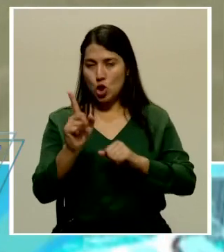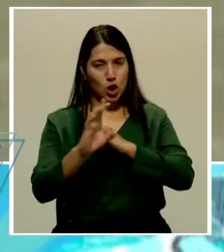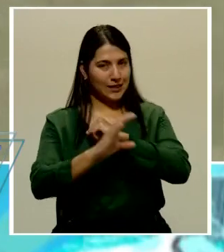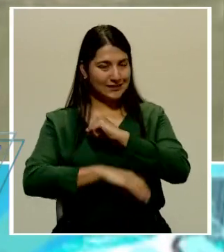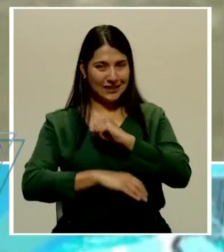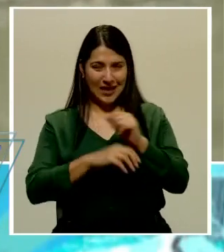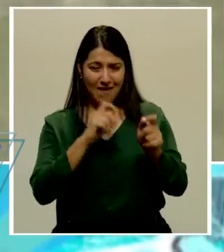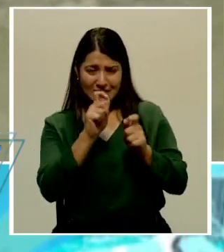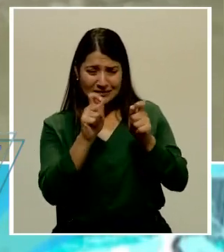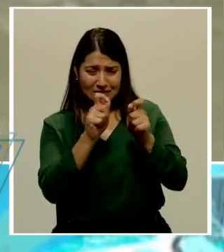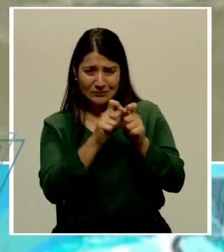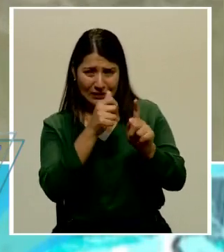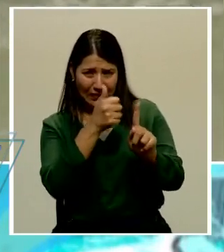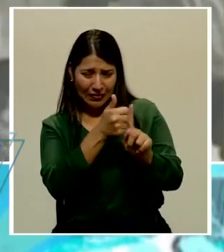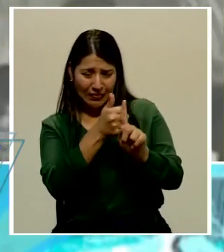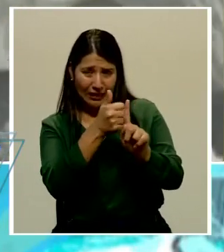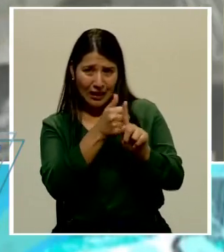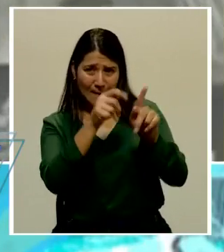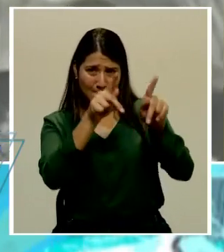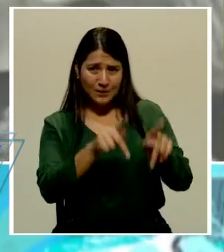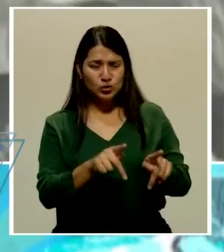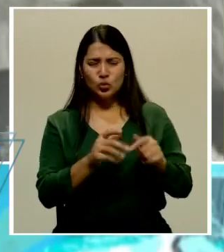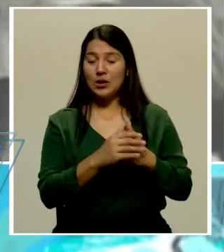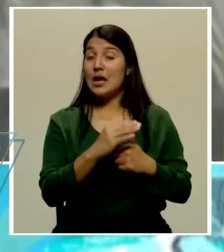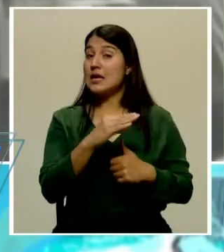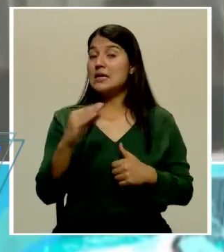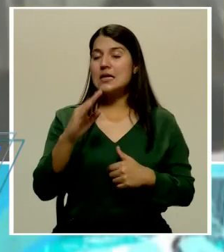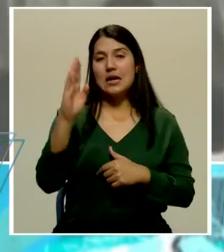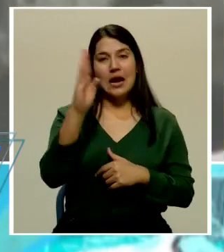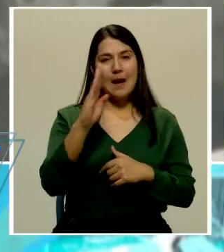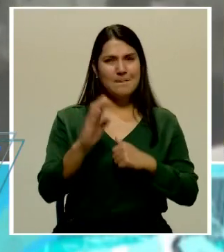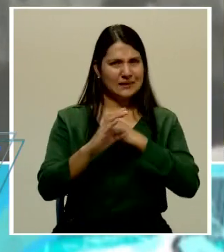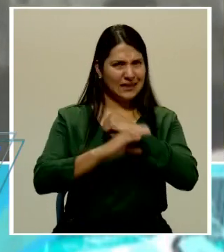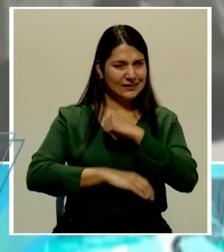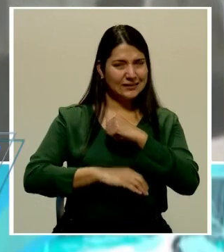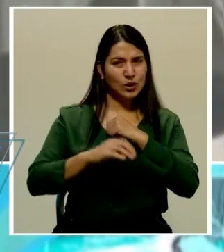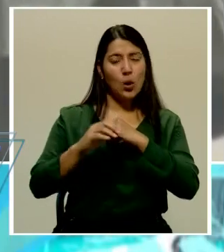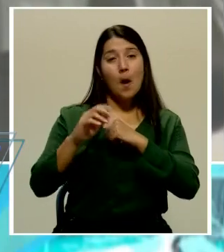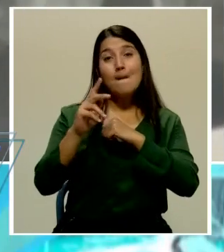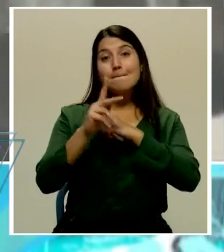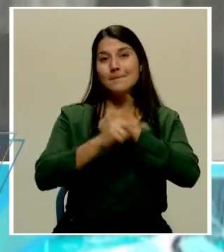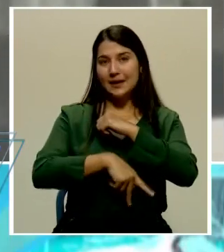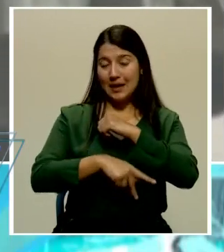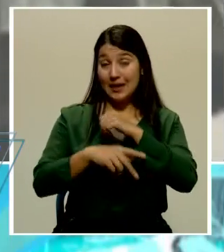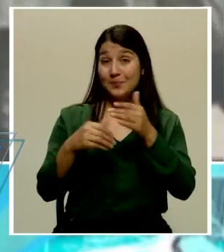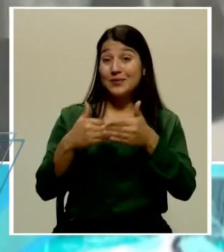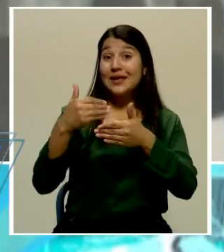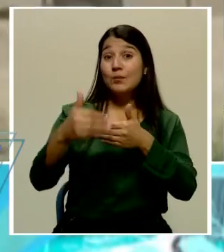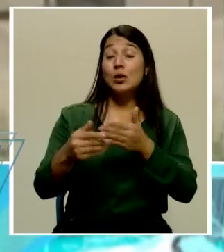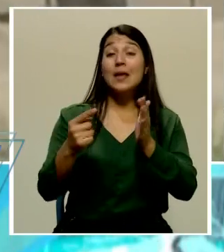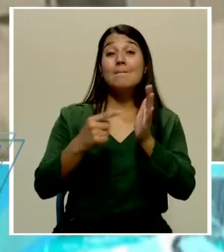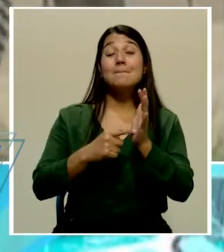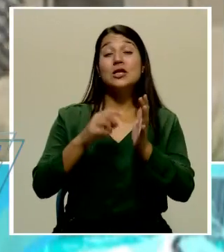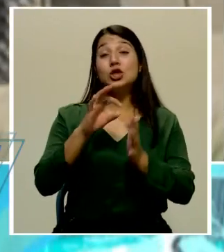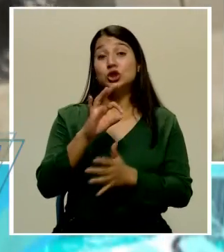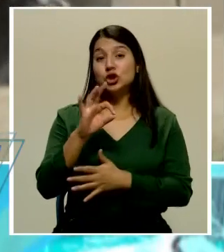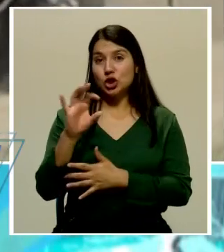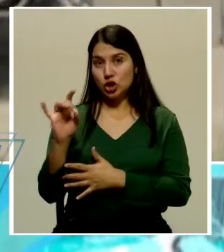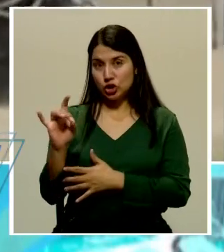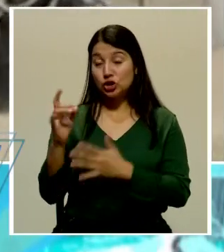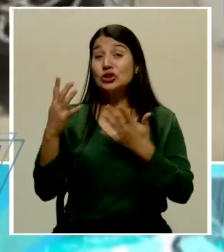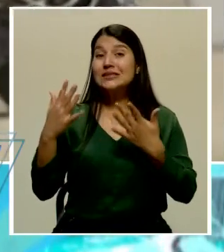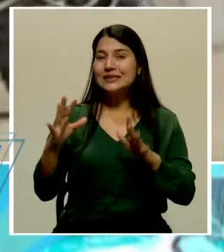y muchísimo menos sanciones de naturaleza penal. En 1998 se llega